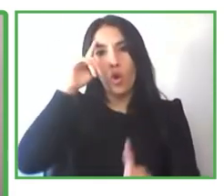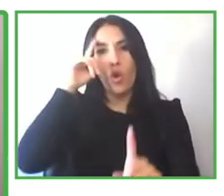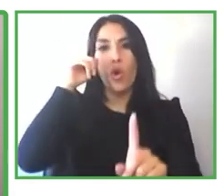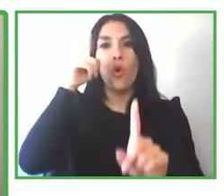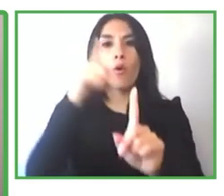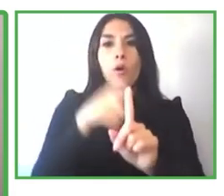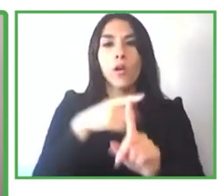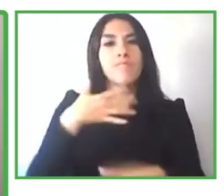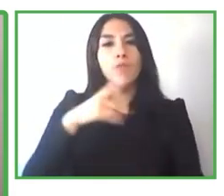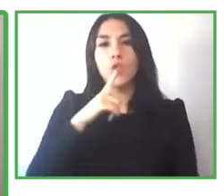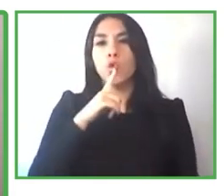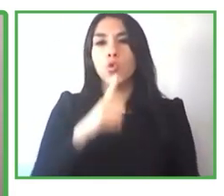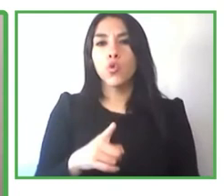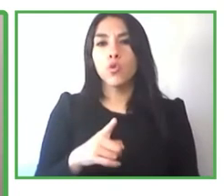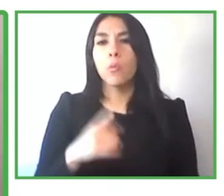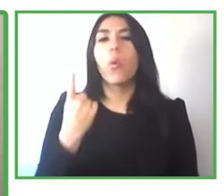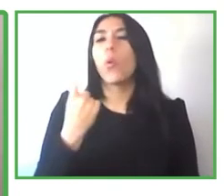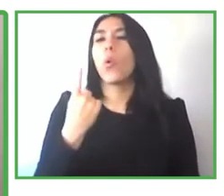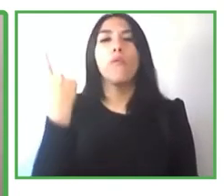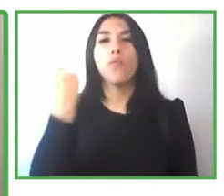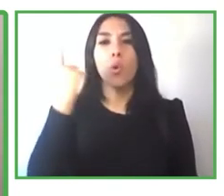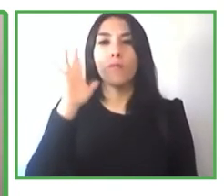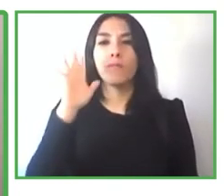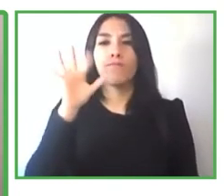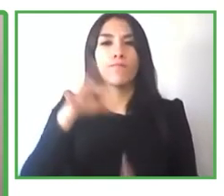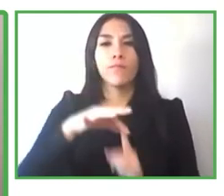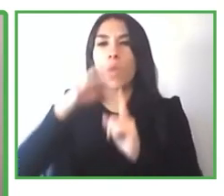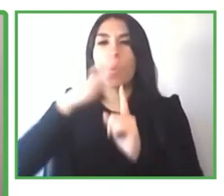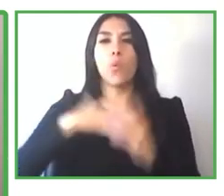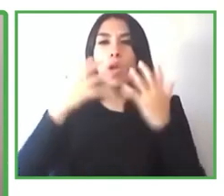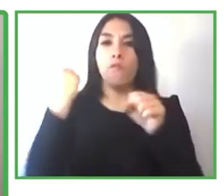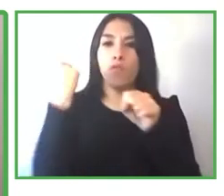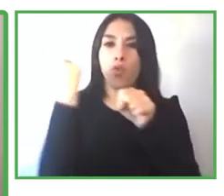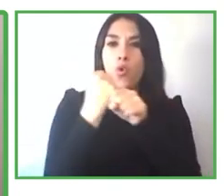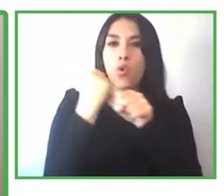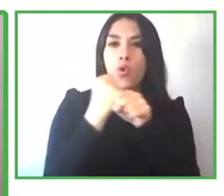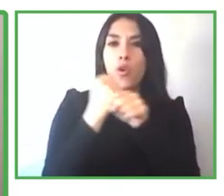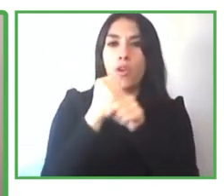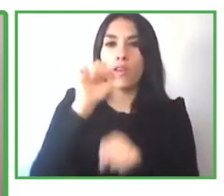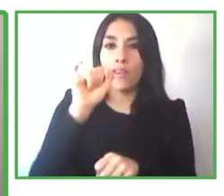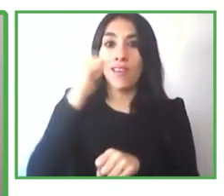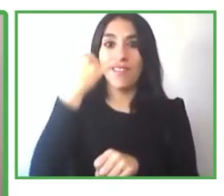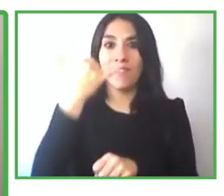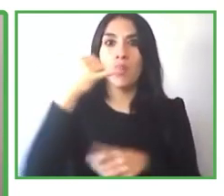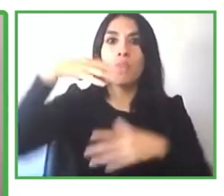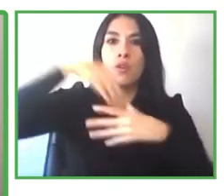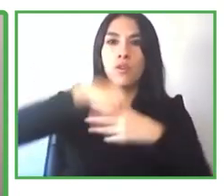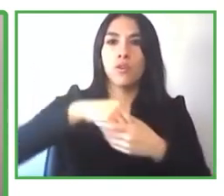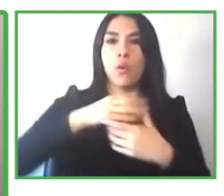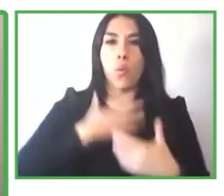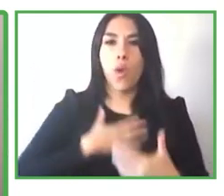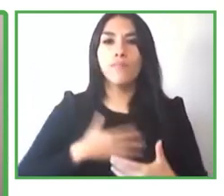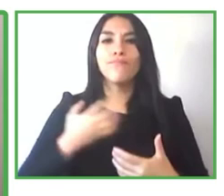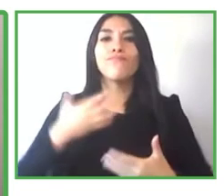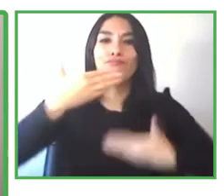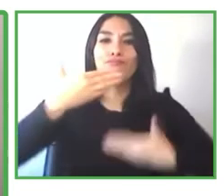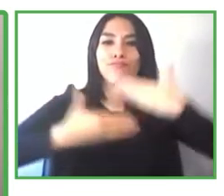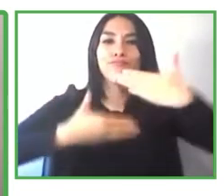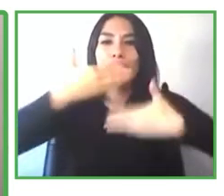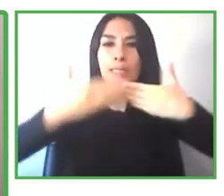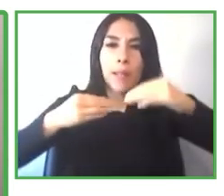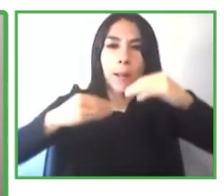Solo quiero trabajar duro en EY y quiero seguir escalando y ser ejecutivo en